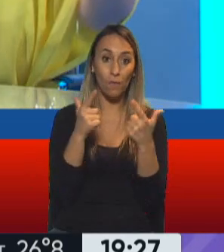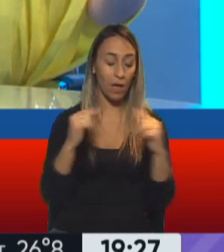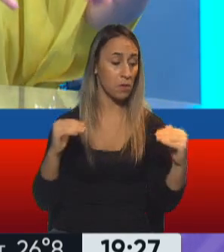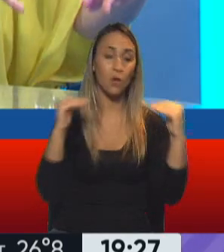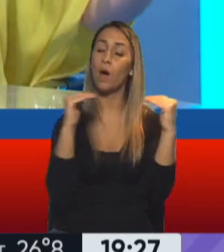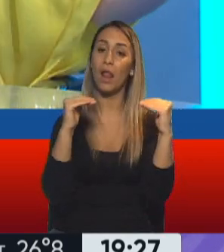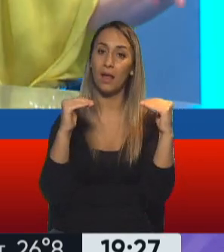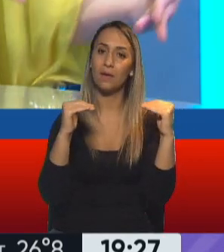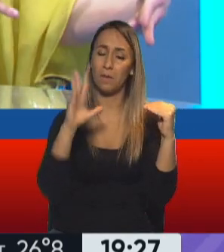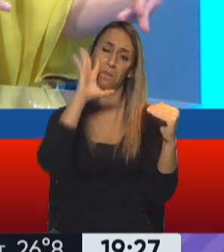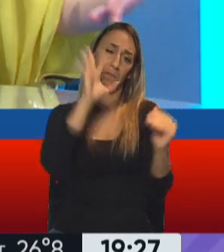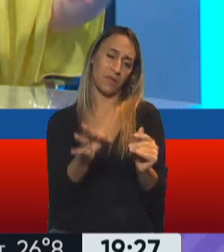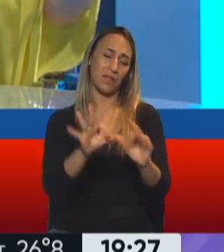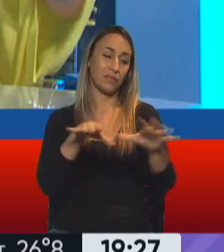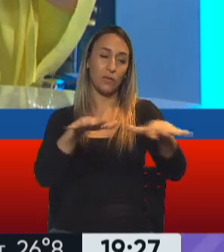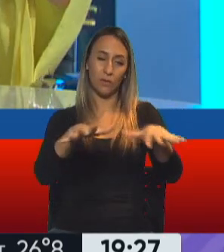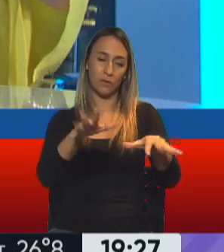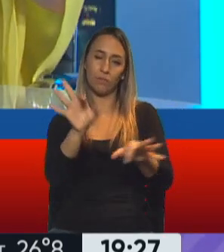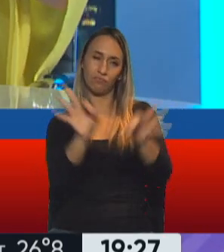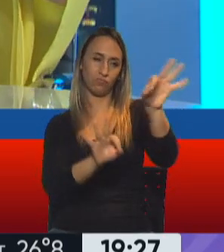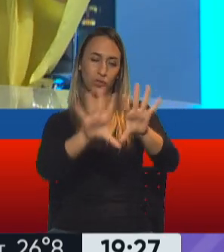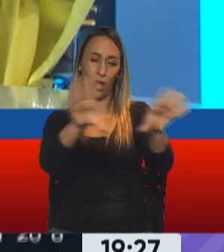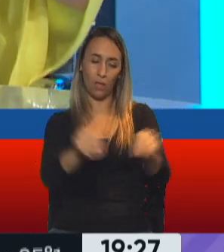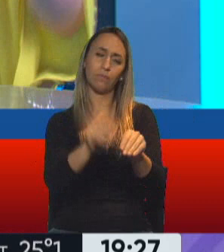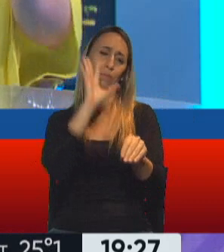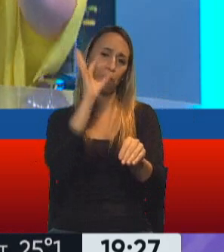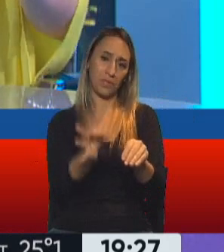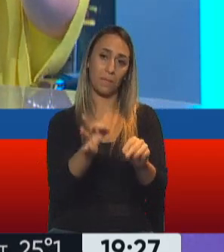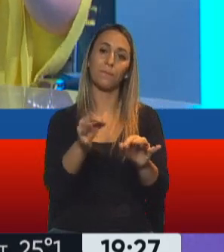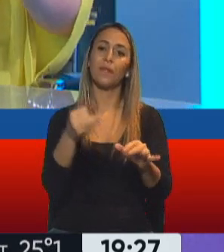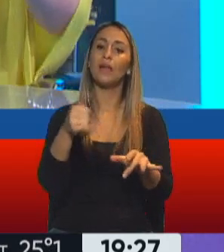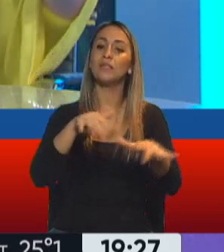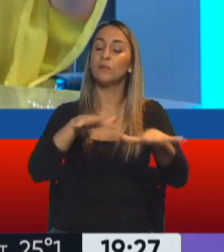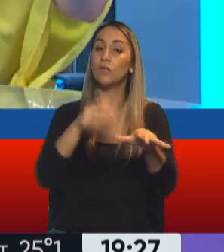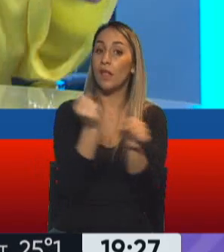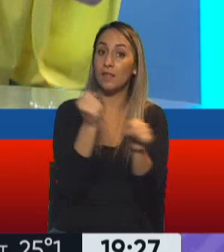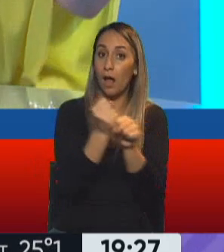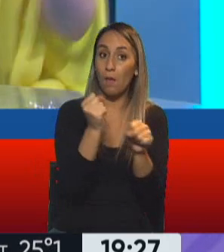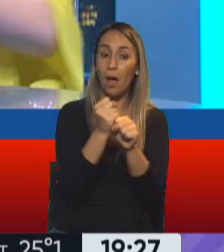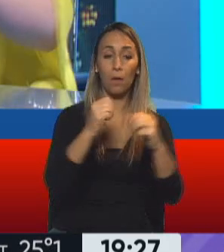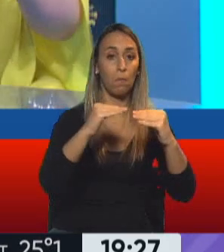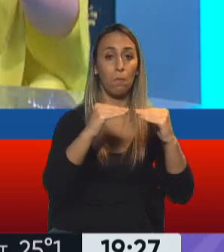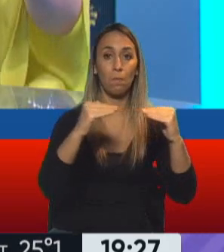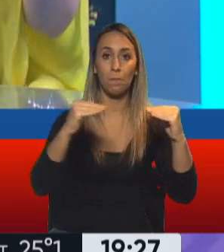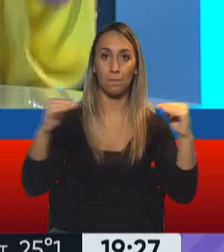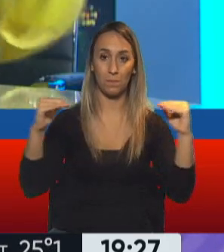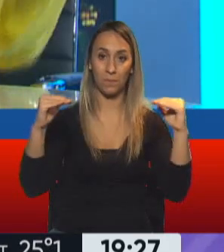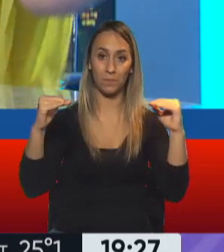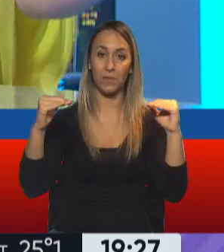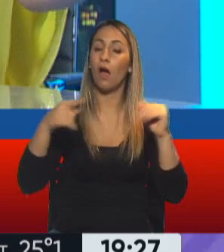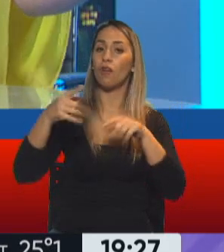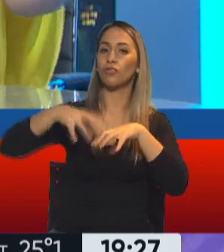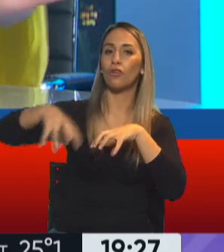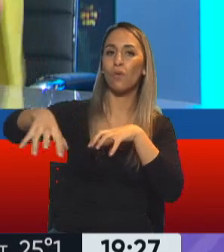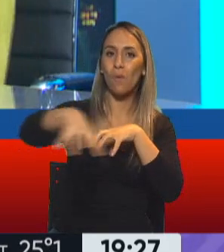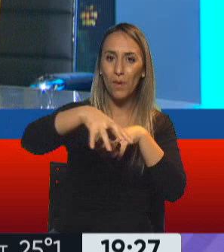recuperación paulatina pero real, podemos hablar de una suerte de estancamiento del mercado de trabajo, porque todavía no superamos en la mayoría de los rubros el